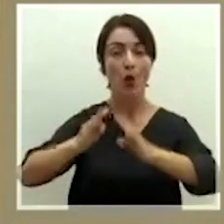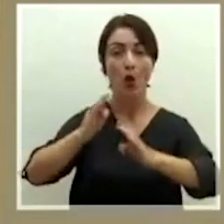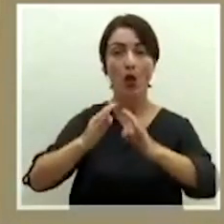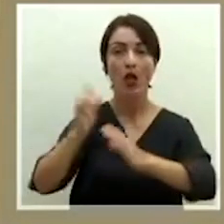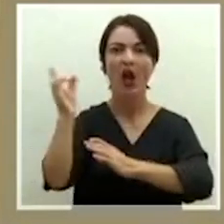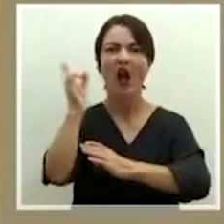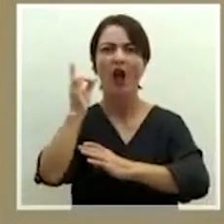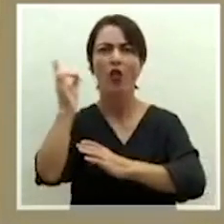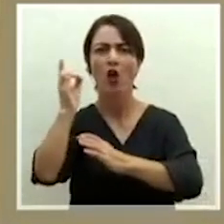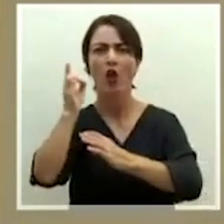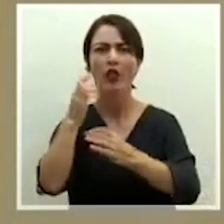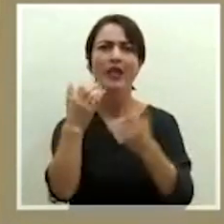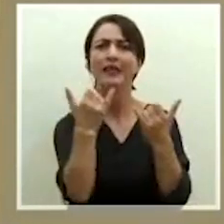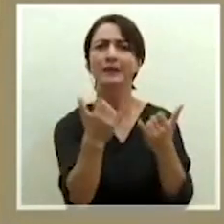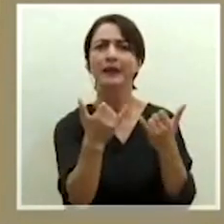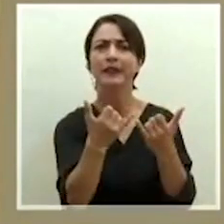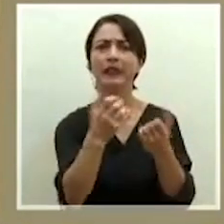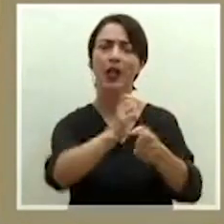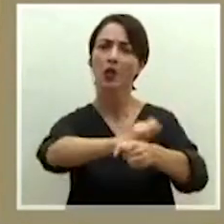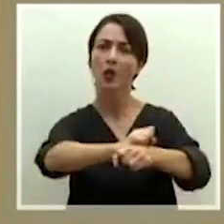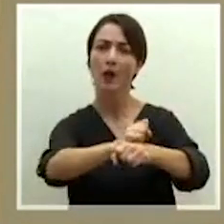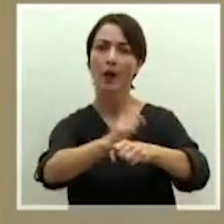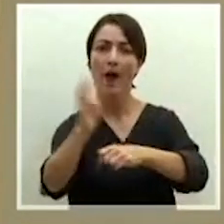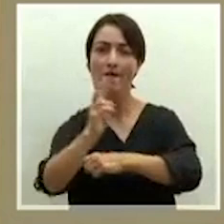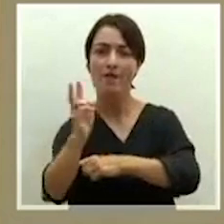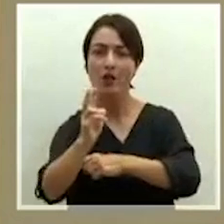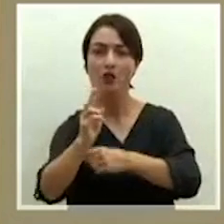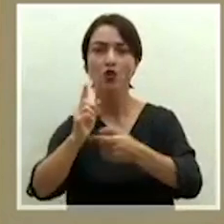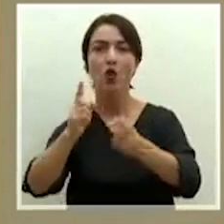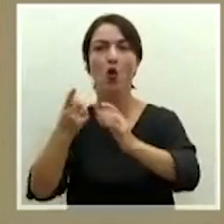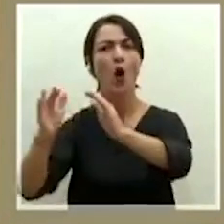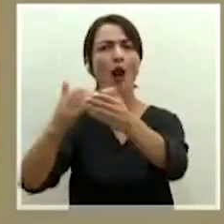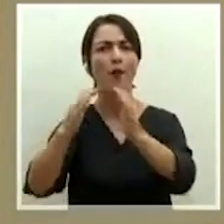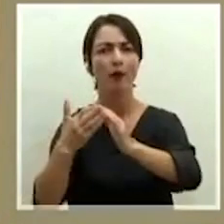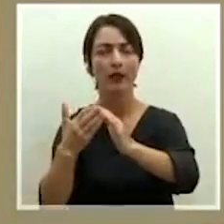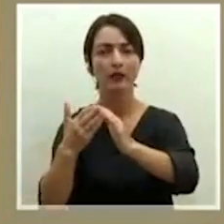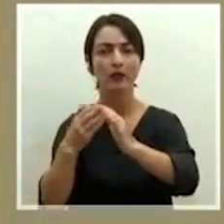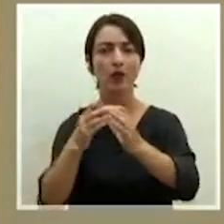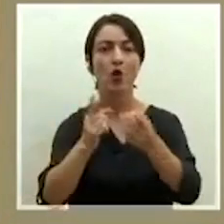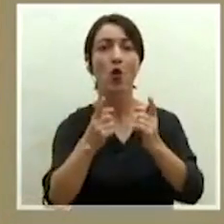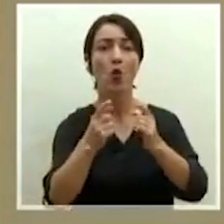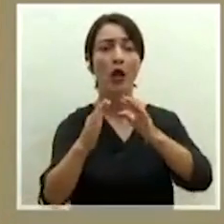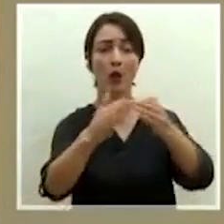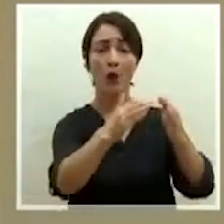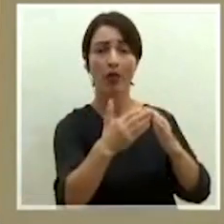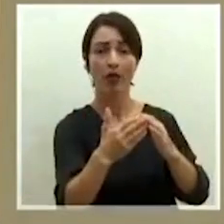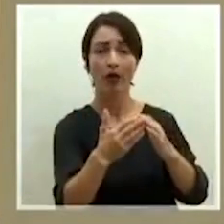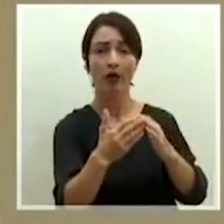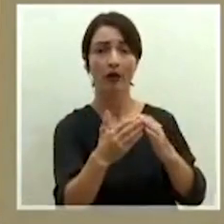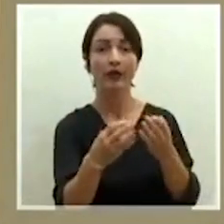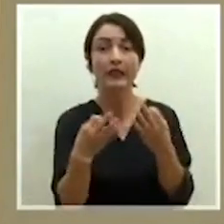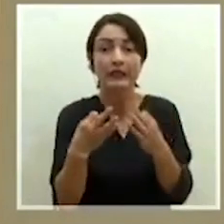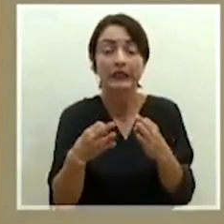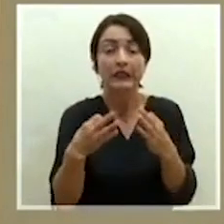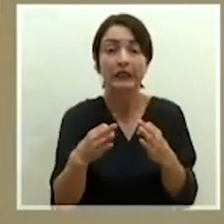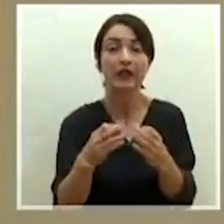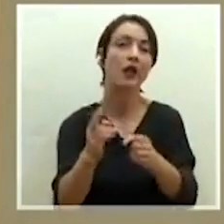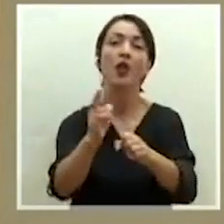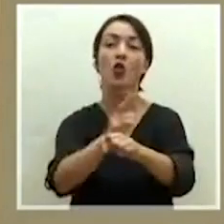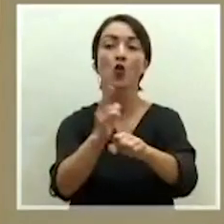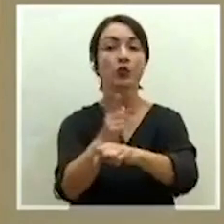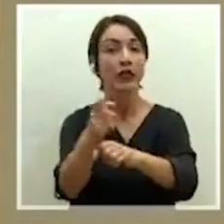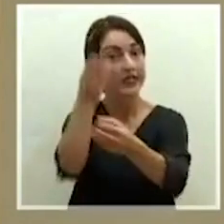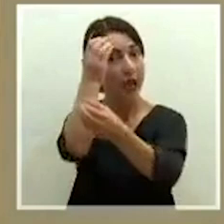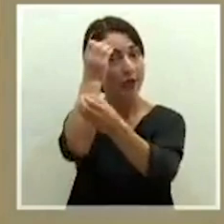se está manifestando el virus, en qué poblaciones, en qué tipo de comunidades, y tratar de usar esa información